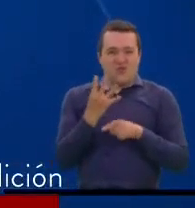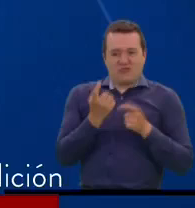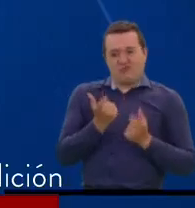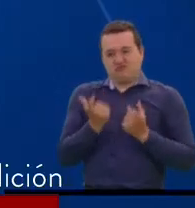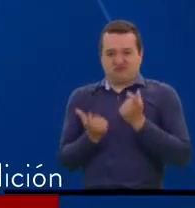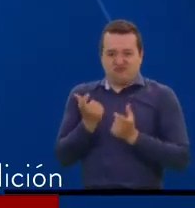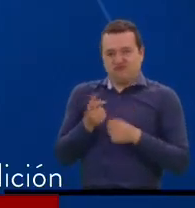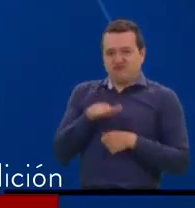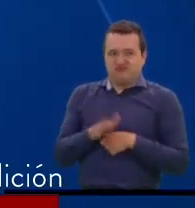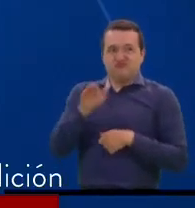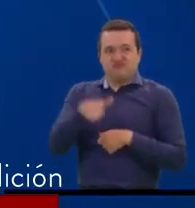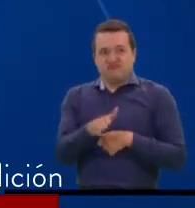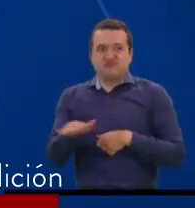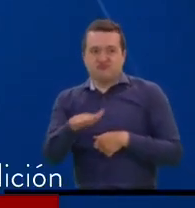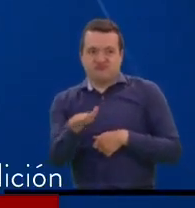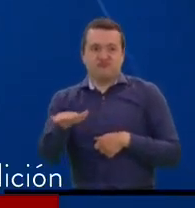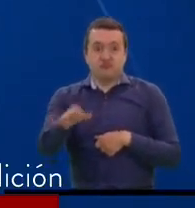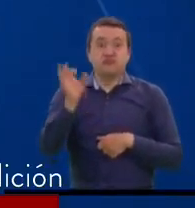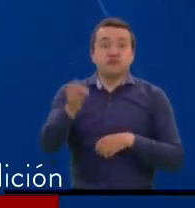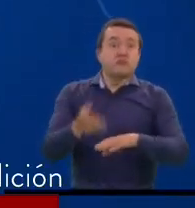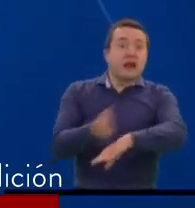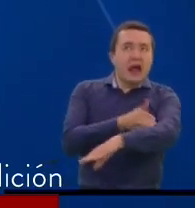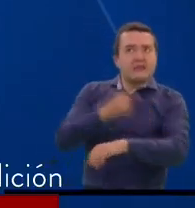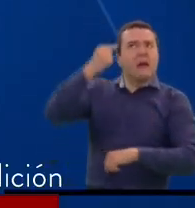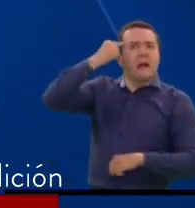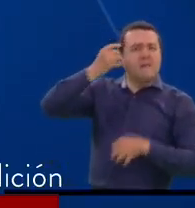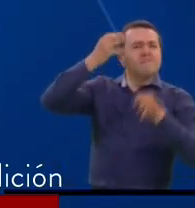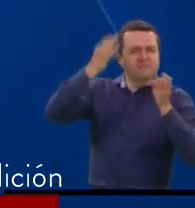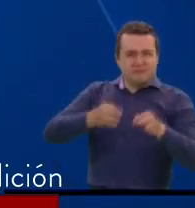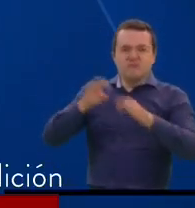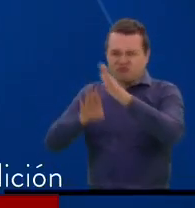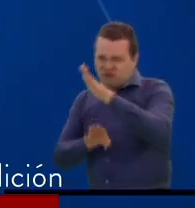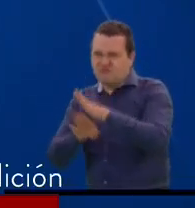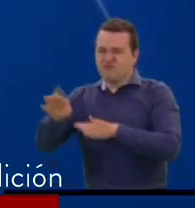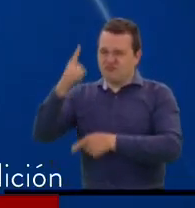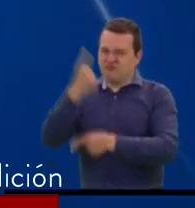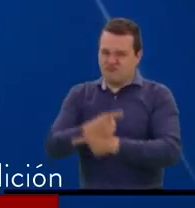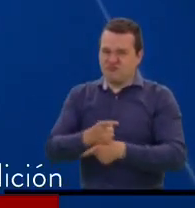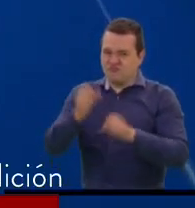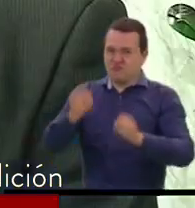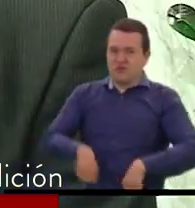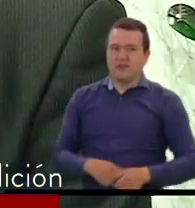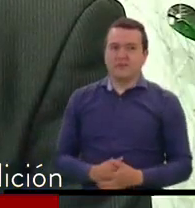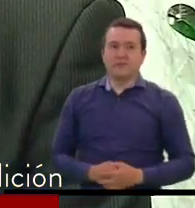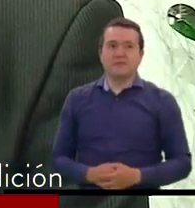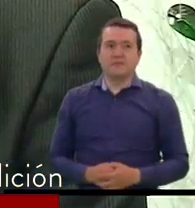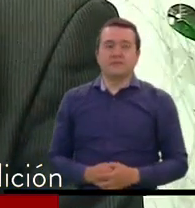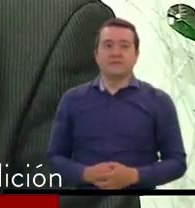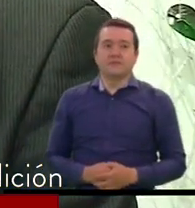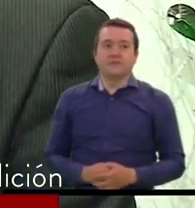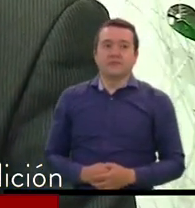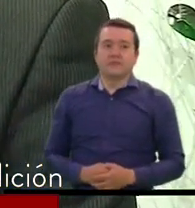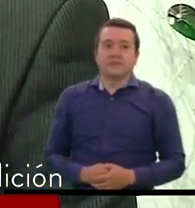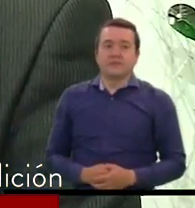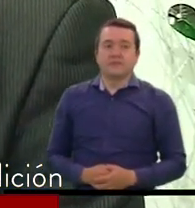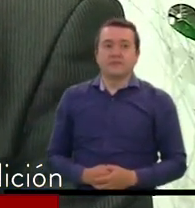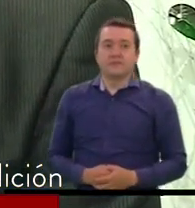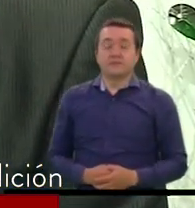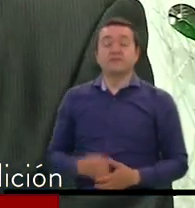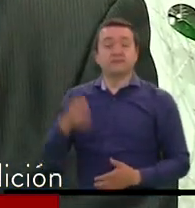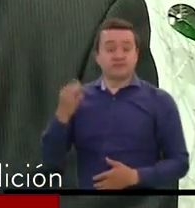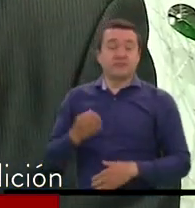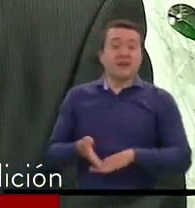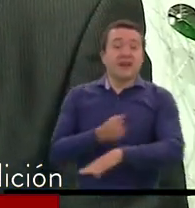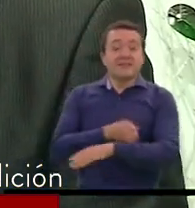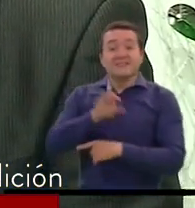antes de que estuvieran planos, ya estaba destinado a volar. Mi hijo Ian, que hoy está en el cielo, fue